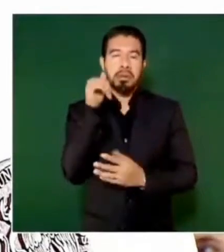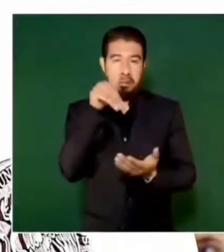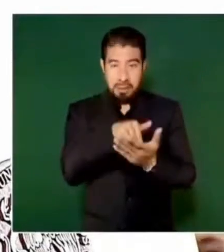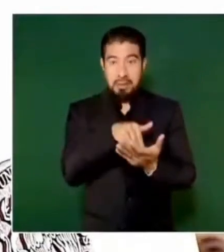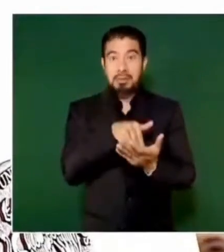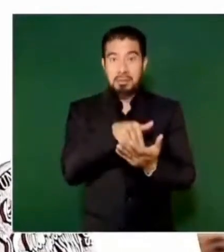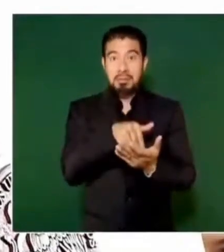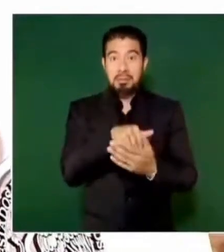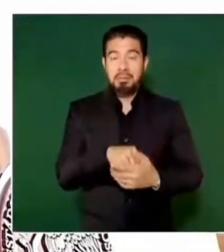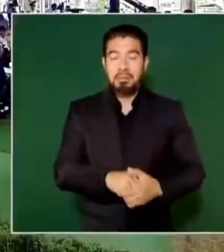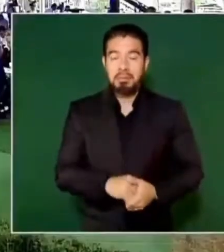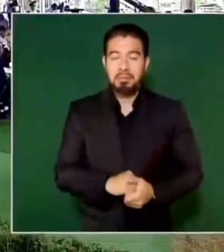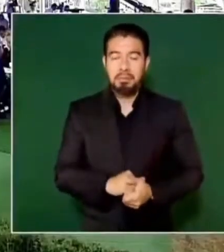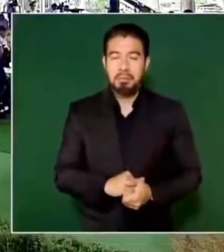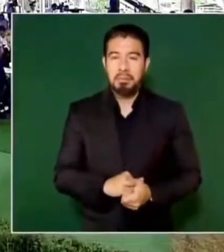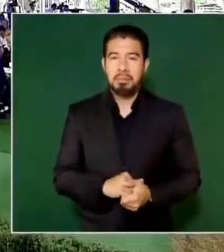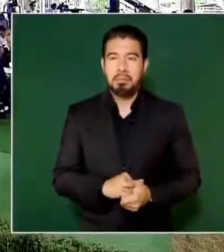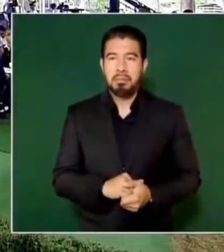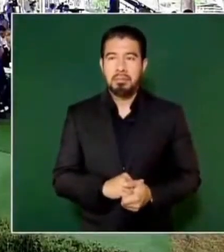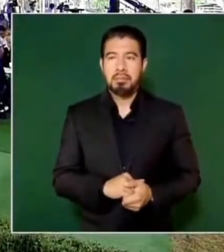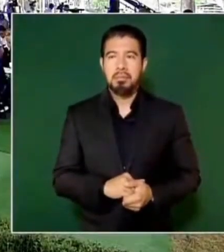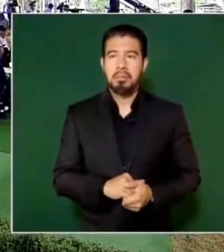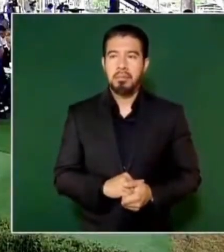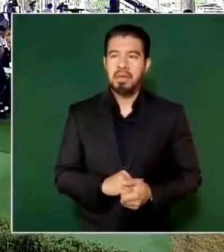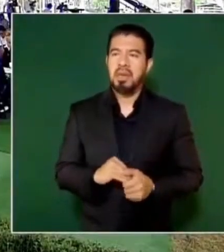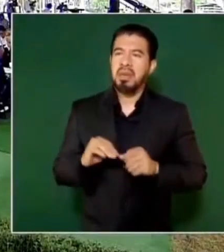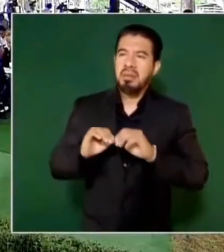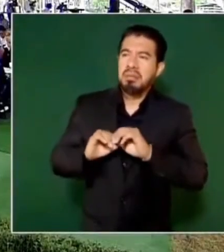Entonces, la publicidad